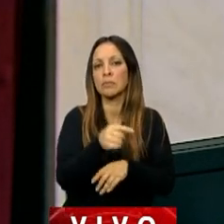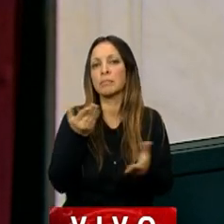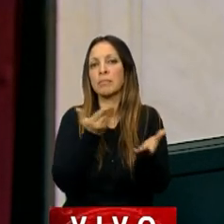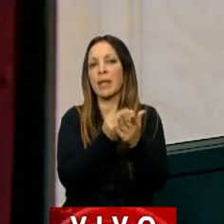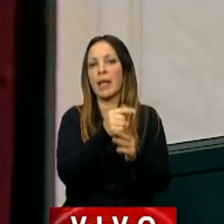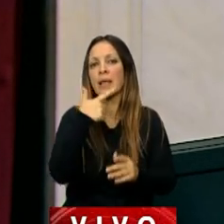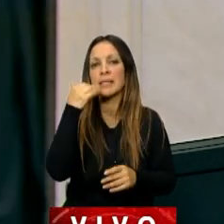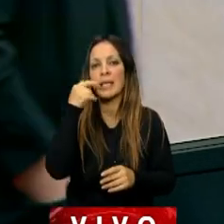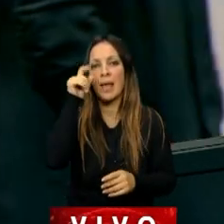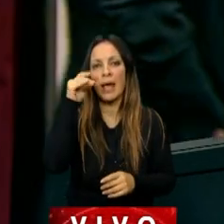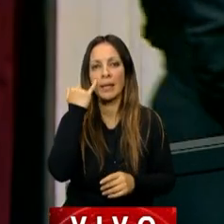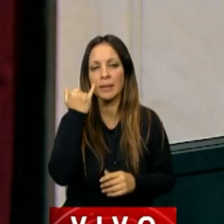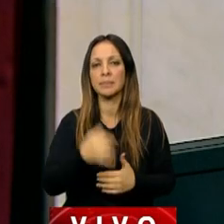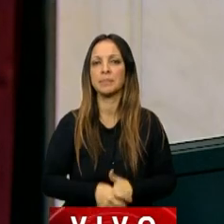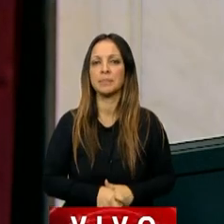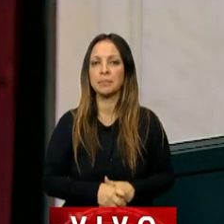diputada Siley.